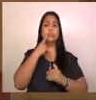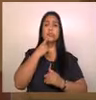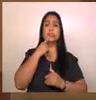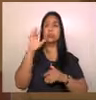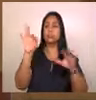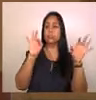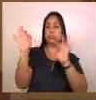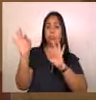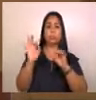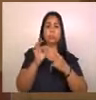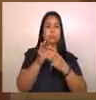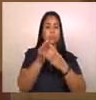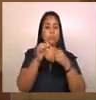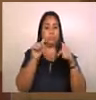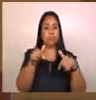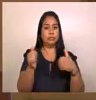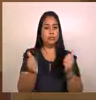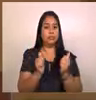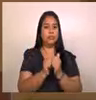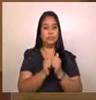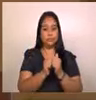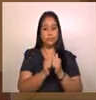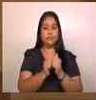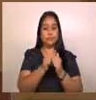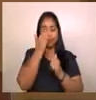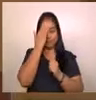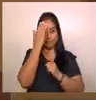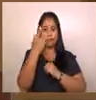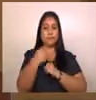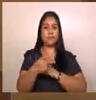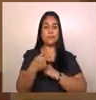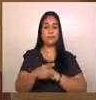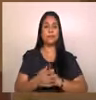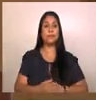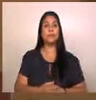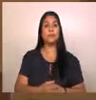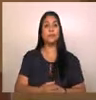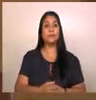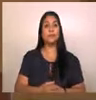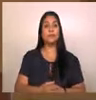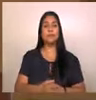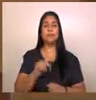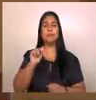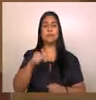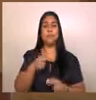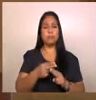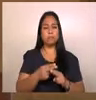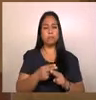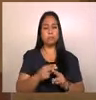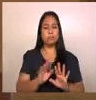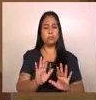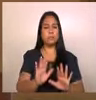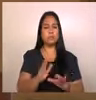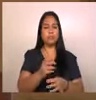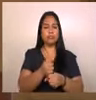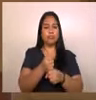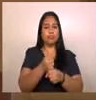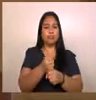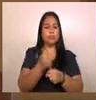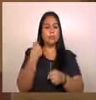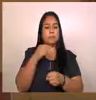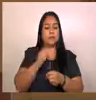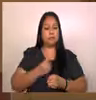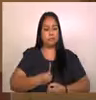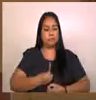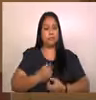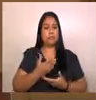invitados especiales que nos acompañan, buenas tardes. Hago una pausa previa para expresar